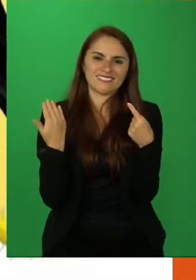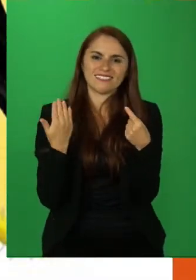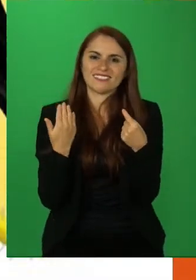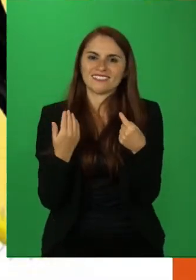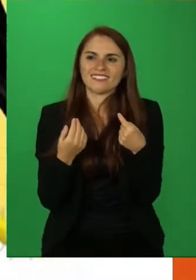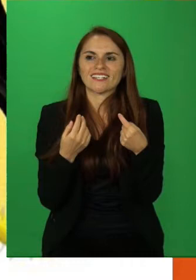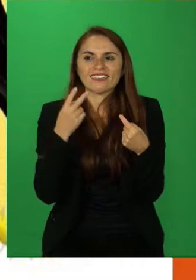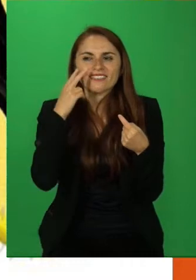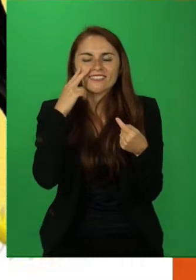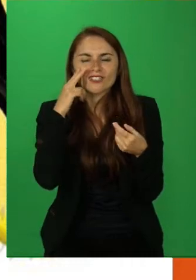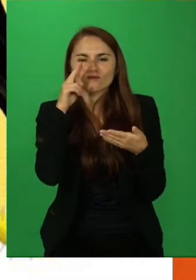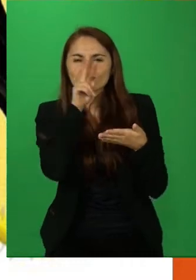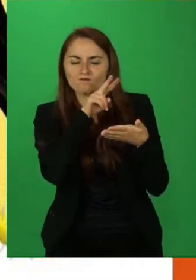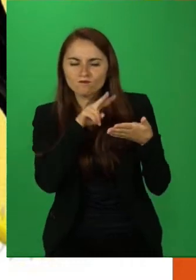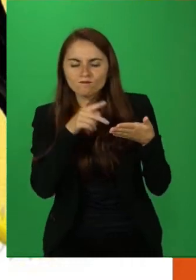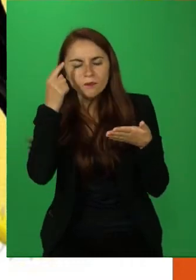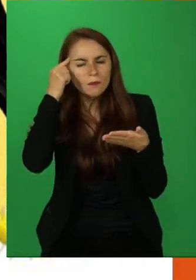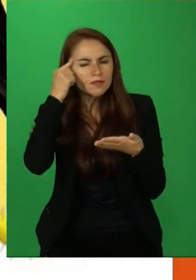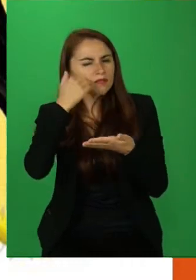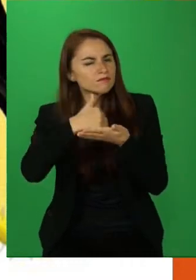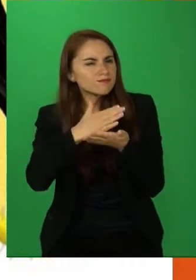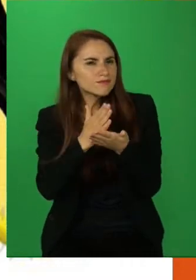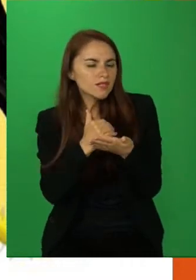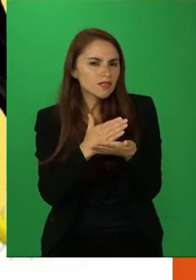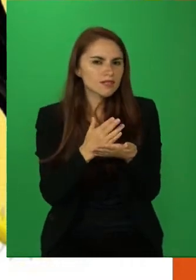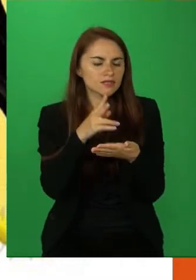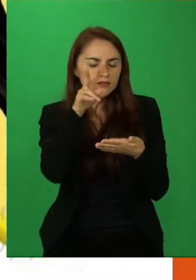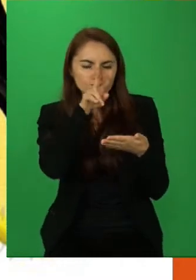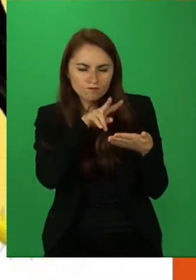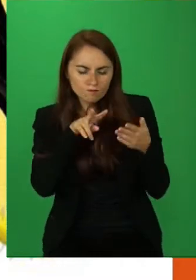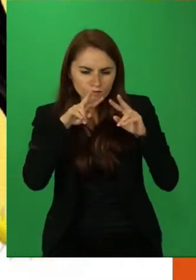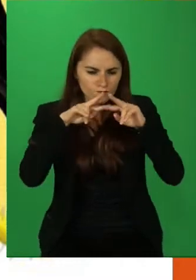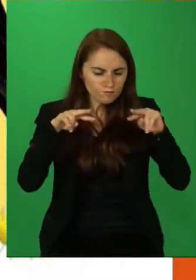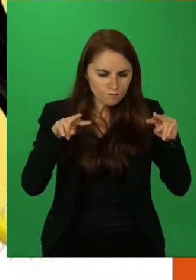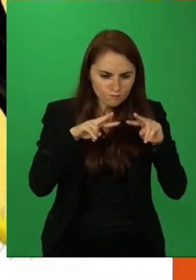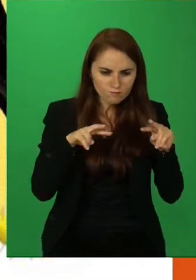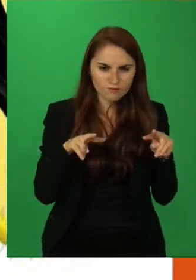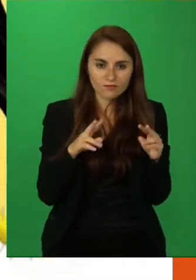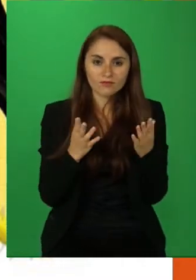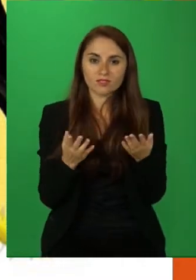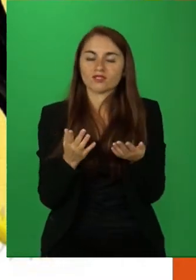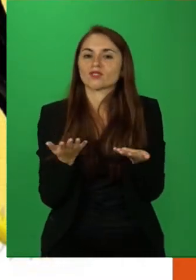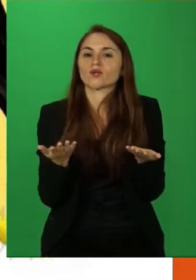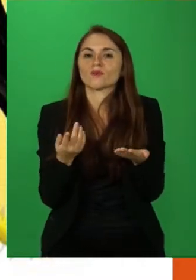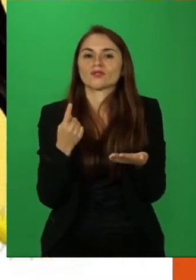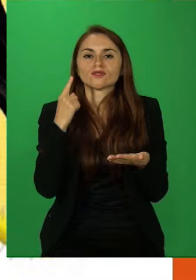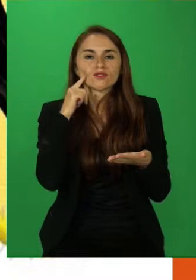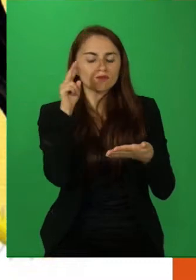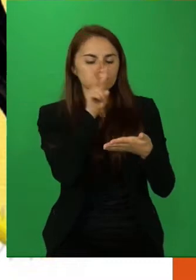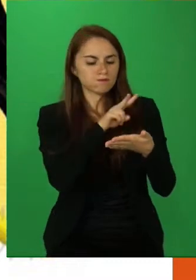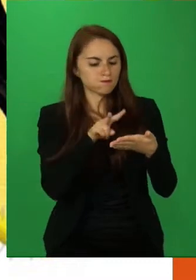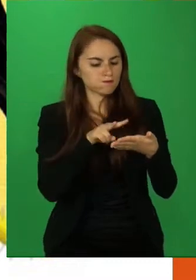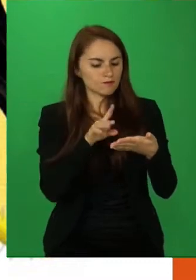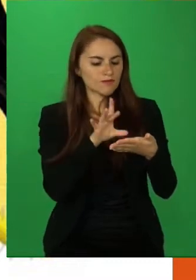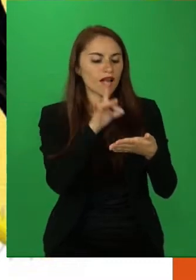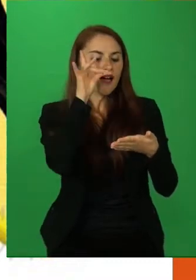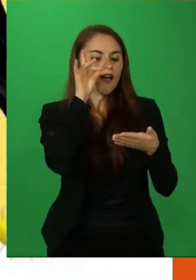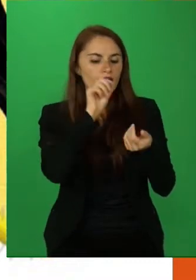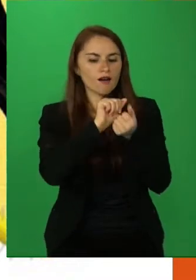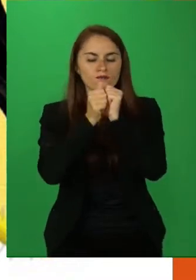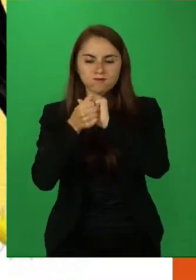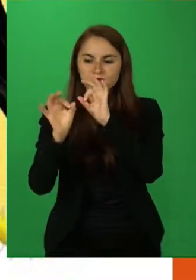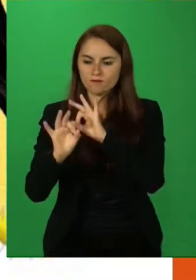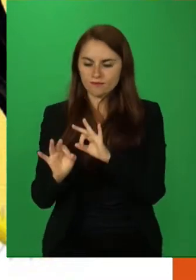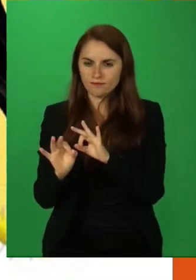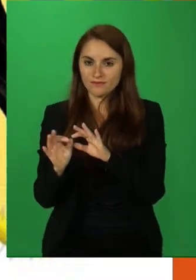el análisis. Y esto quiero que lo entiendas, por favor. Para aprender a interpretar bien, es necesario aprender a analizar